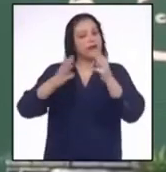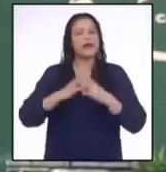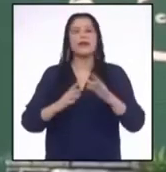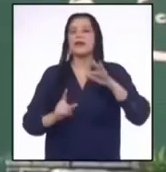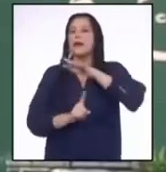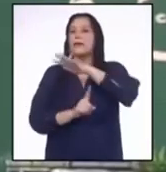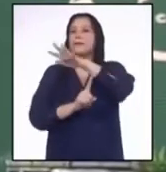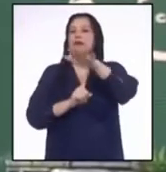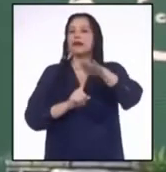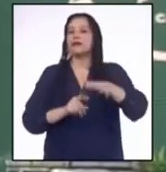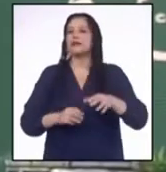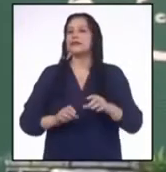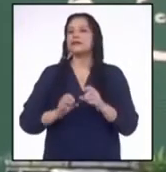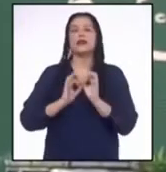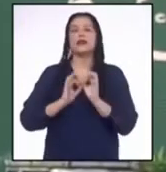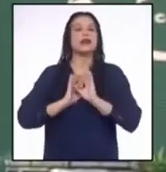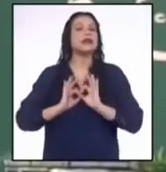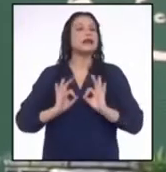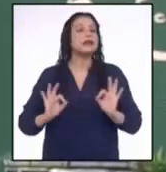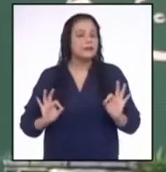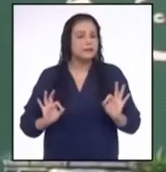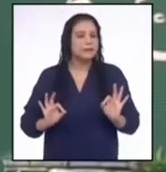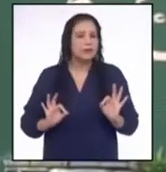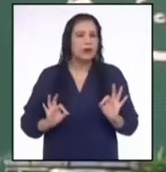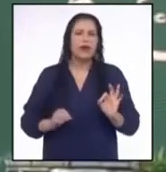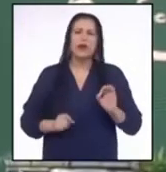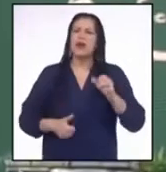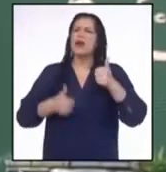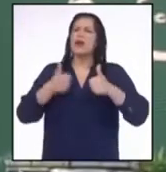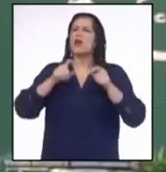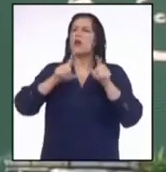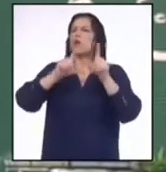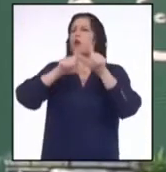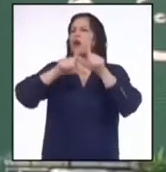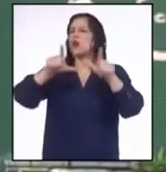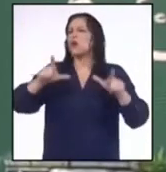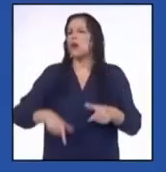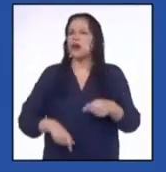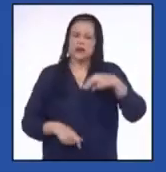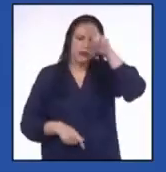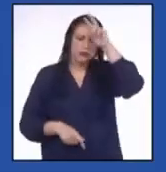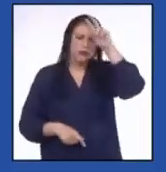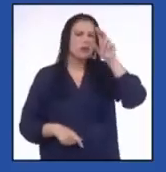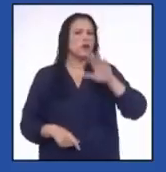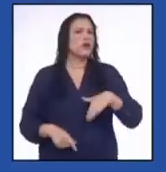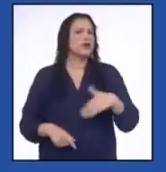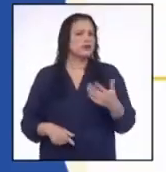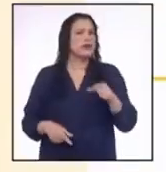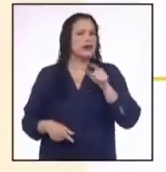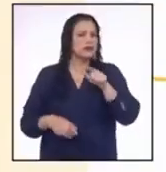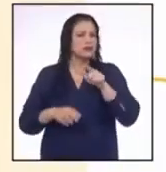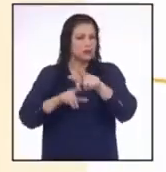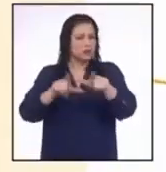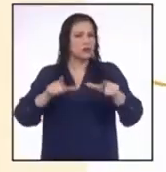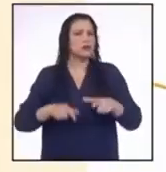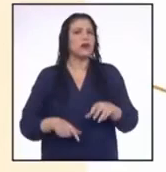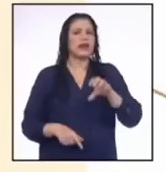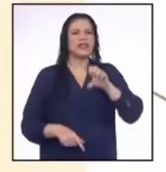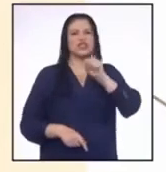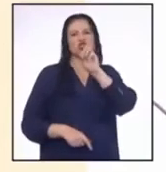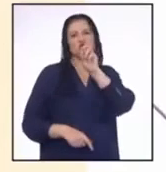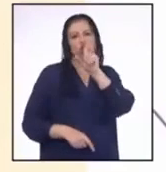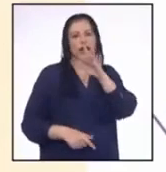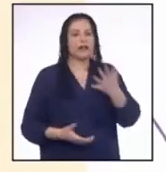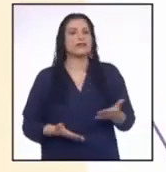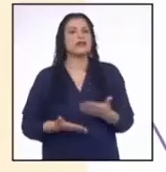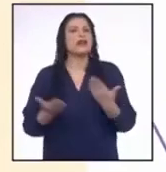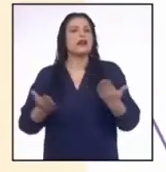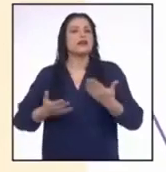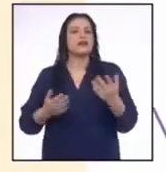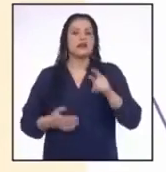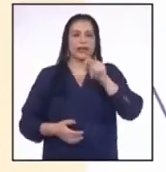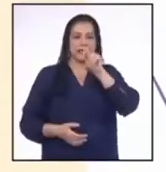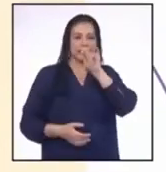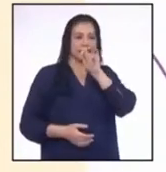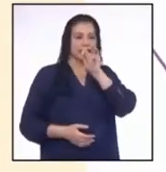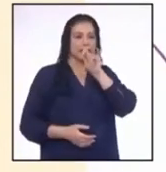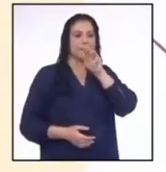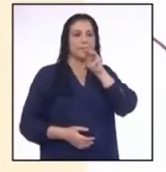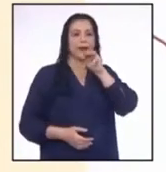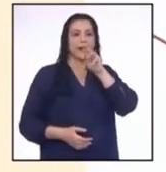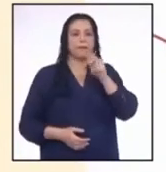sin contaminación. ¿En qué parte del Perú se encuentran las centrales solares? Tenemos la Central Solar